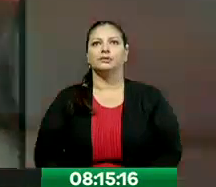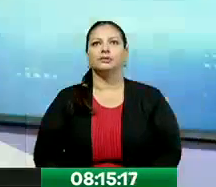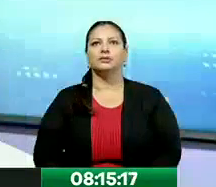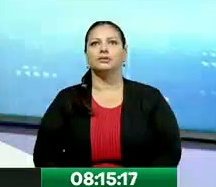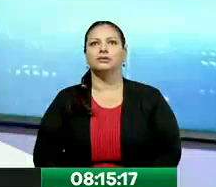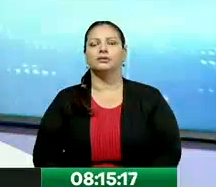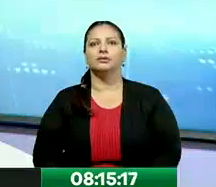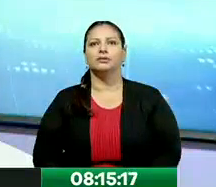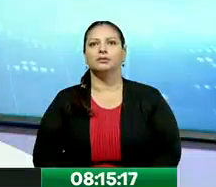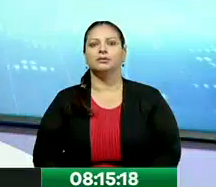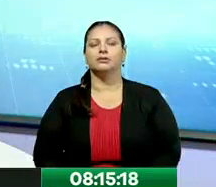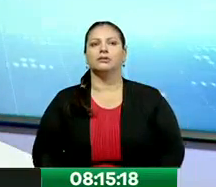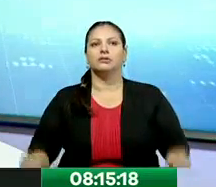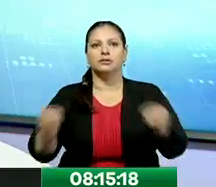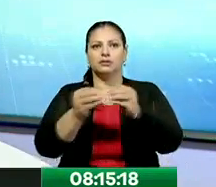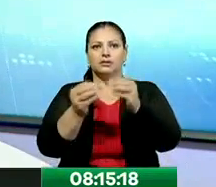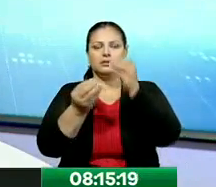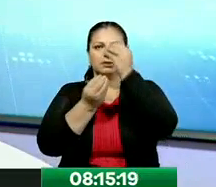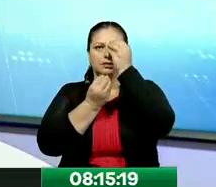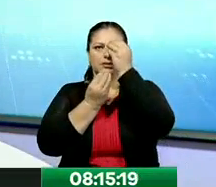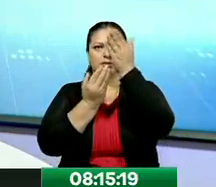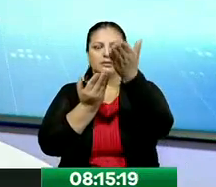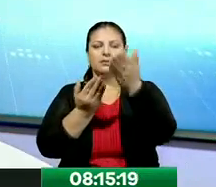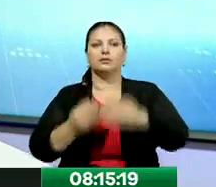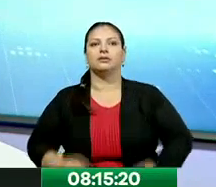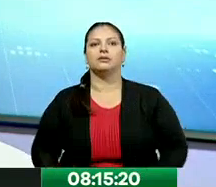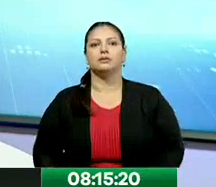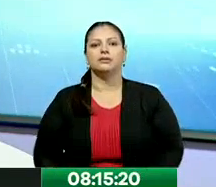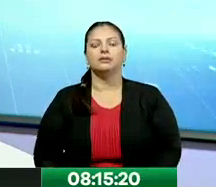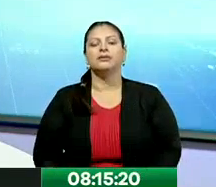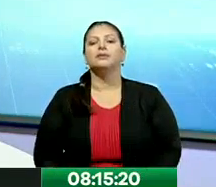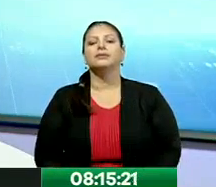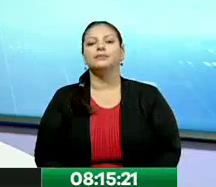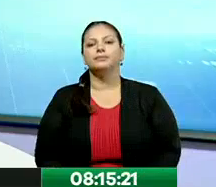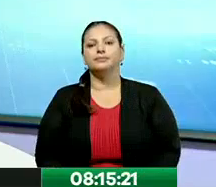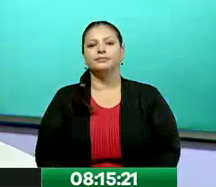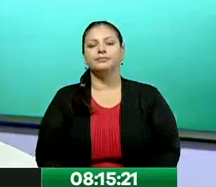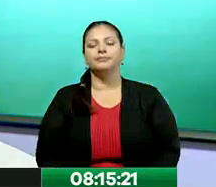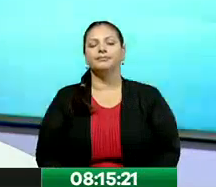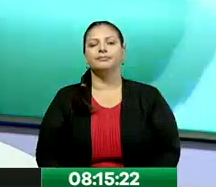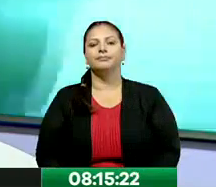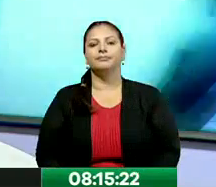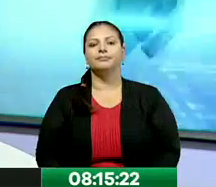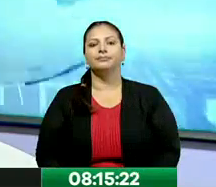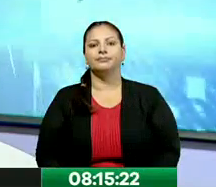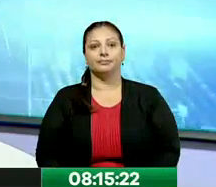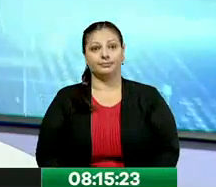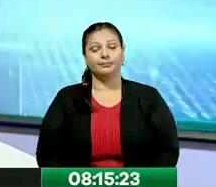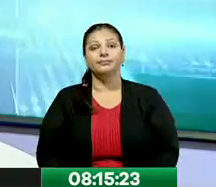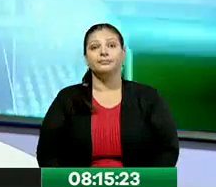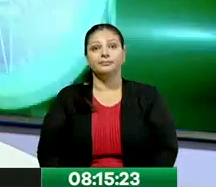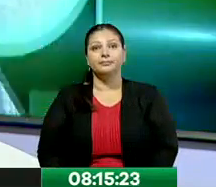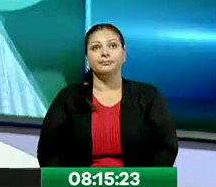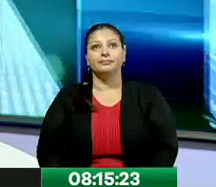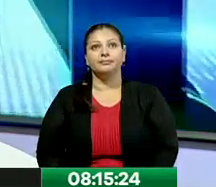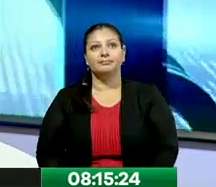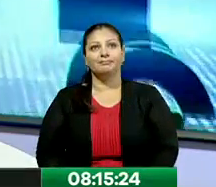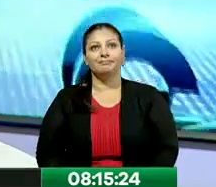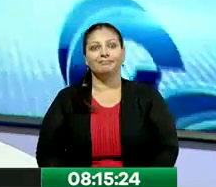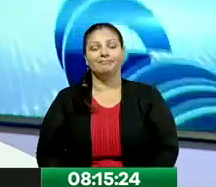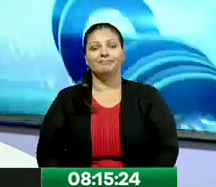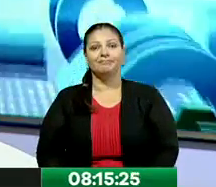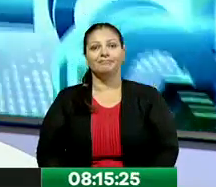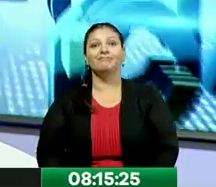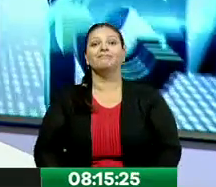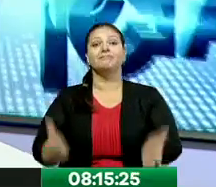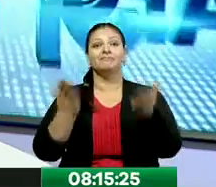tres personas resultaron heridas en un accidente de tránsito registrado en el sector de un sector